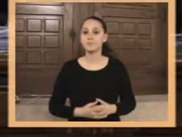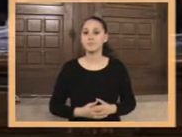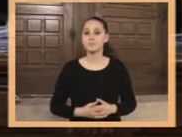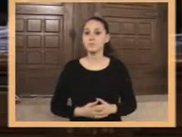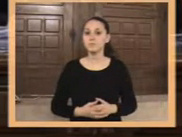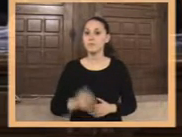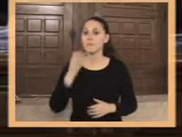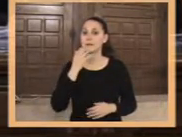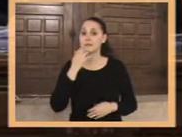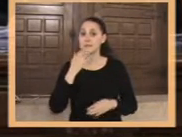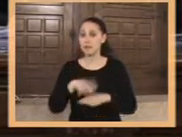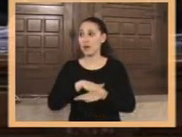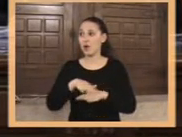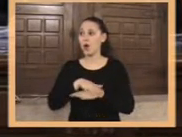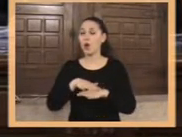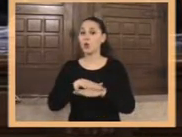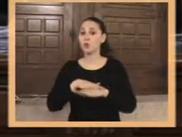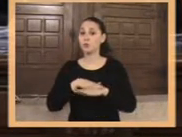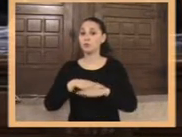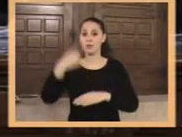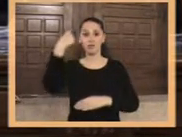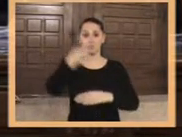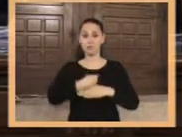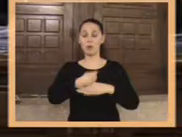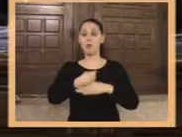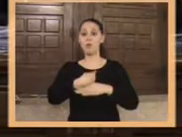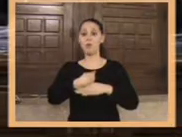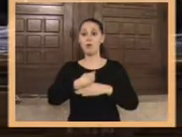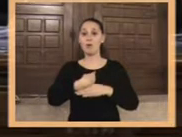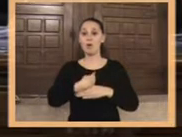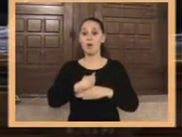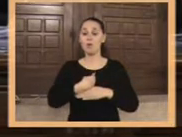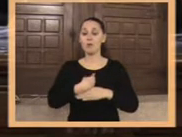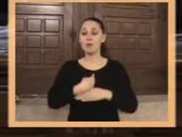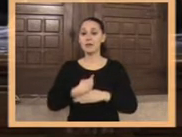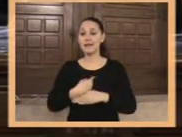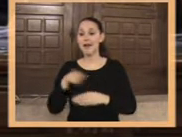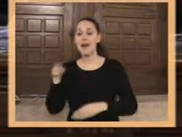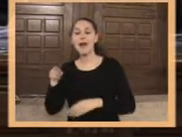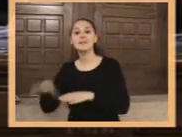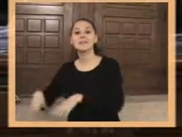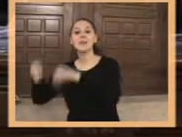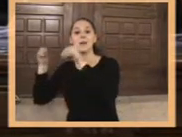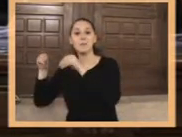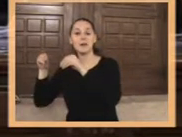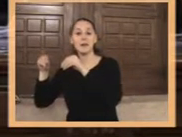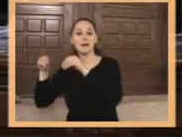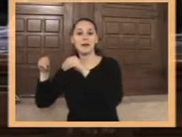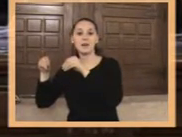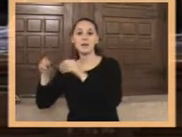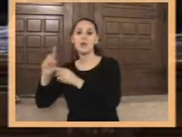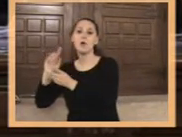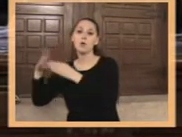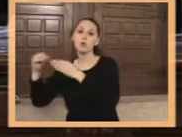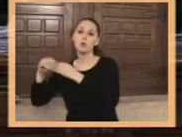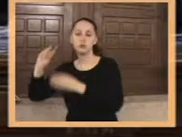trasladar allí servicios educativos, pues la Junta de Extremadura, como competente en ese servicio, recibirá de nosotros la